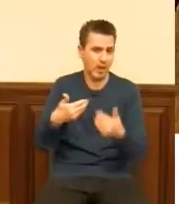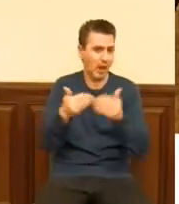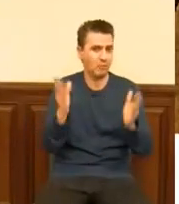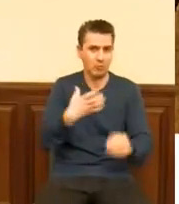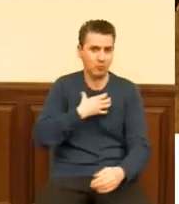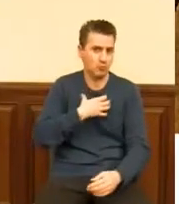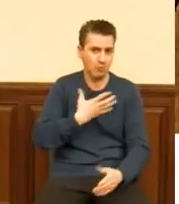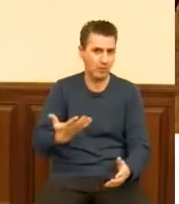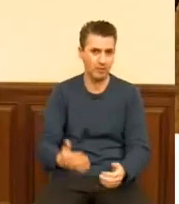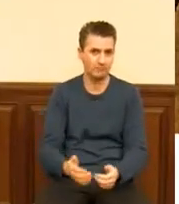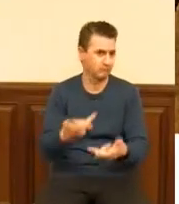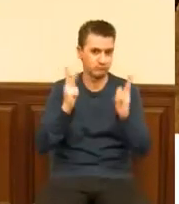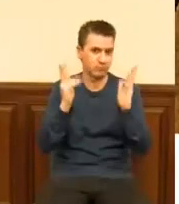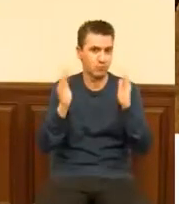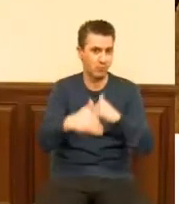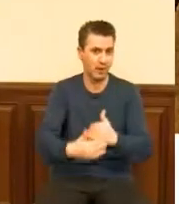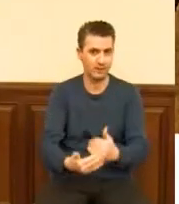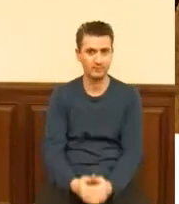negocio.